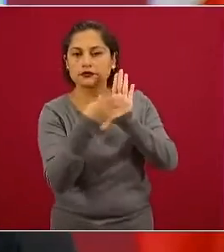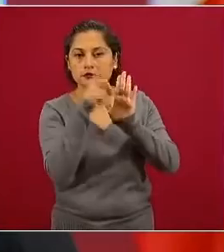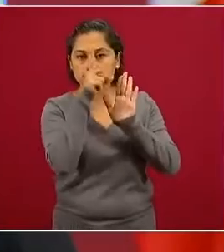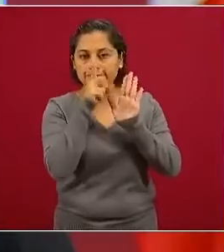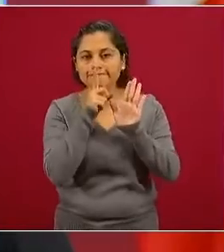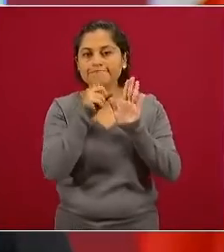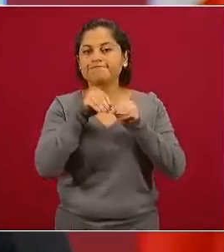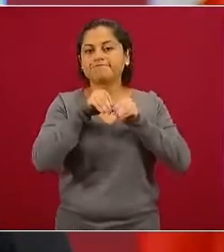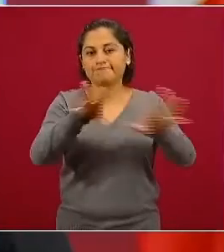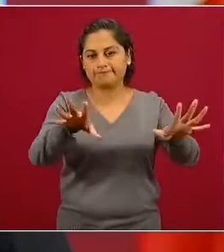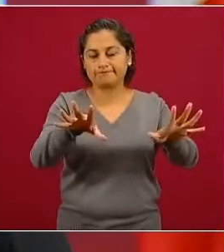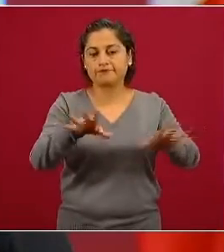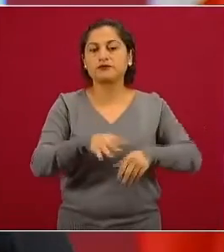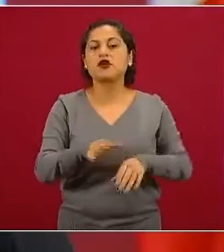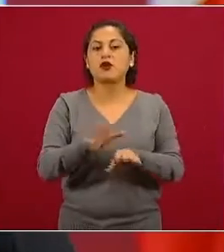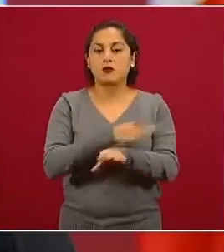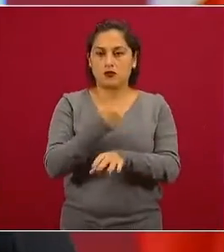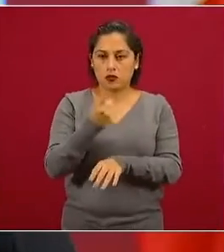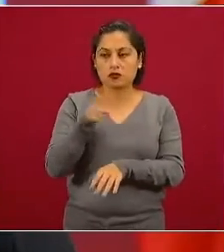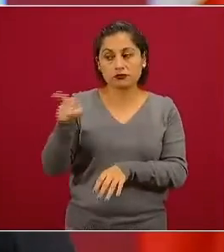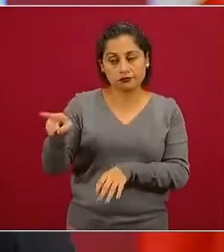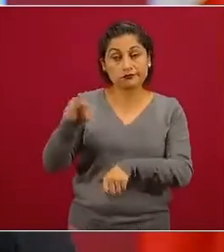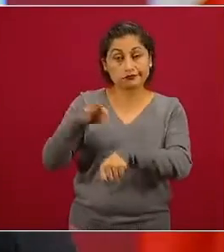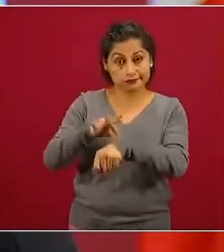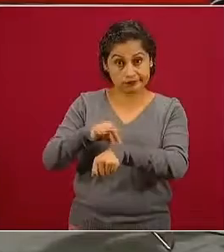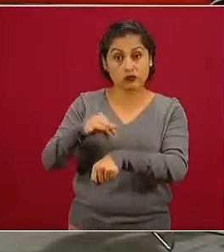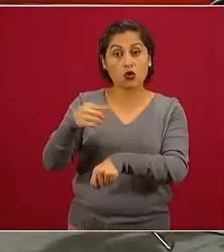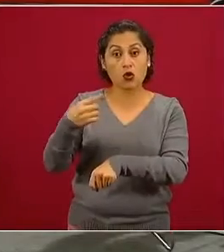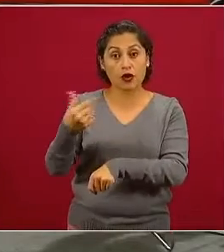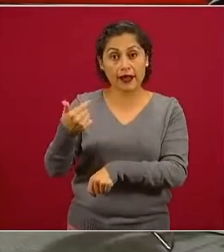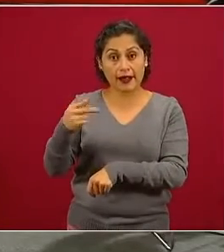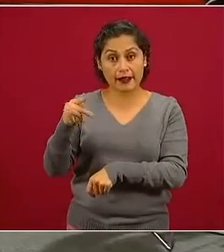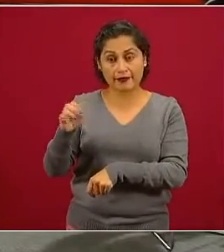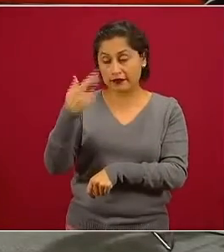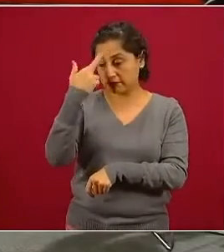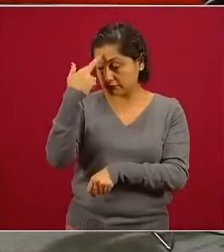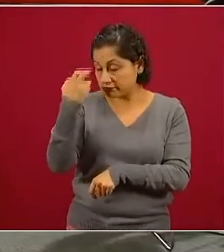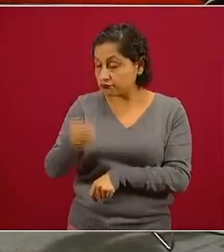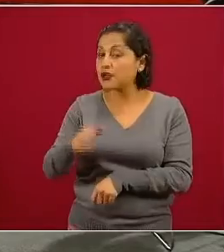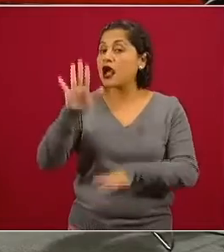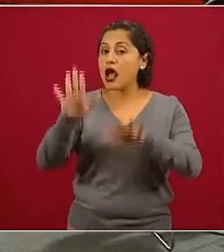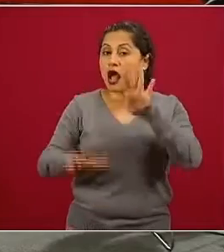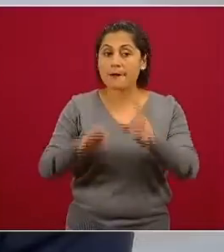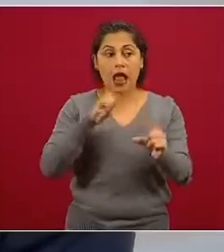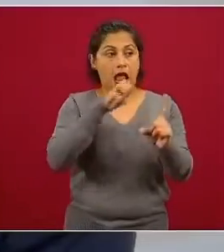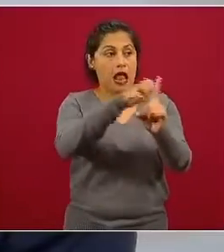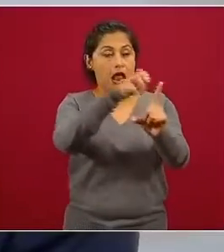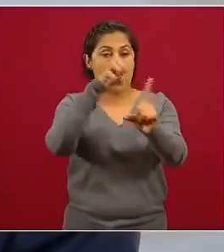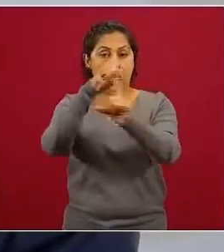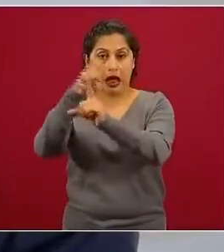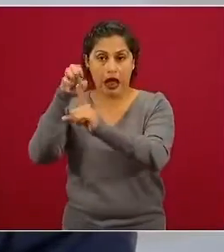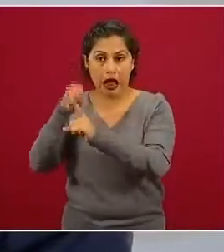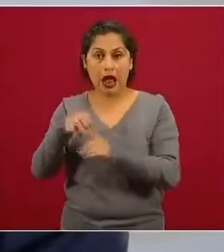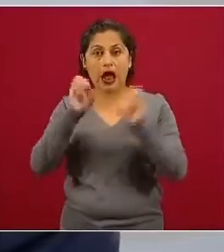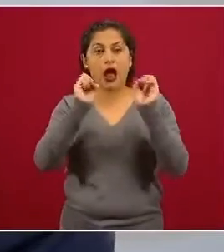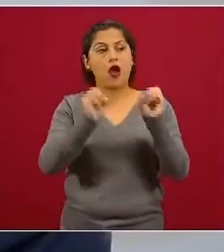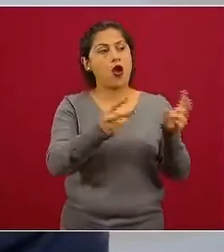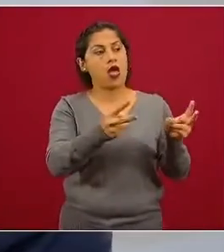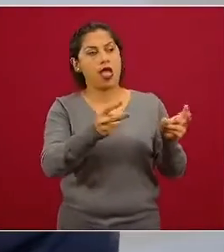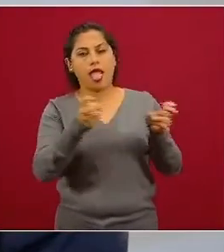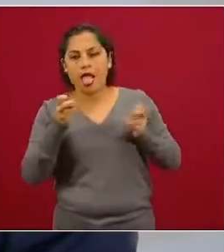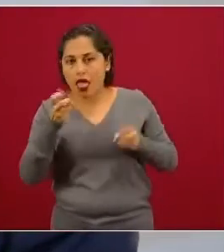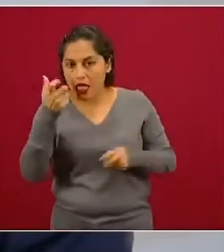coronavirus.onu.org.mx. todo que es verdad. A las veces,